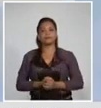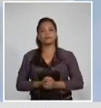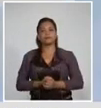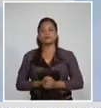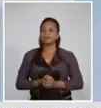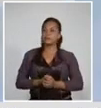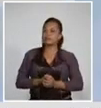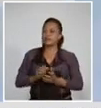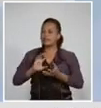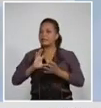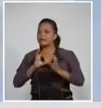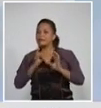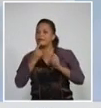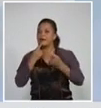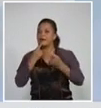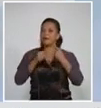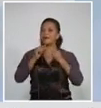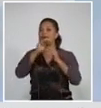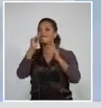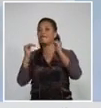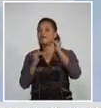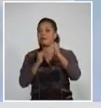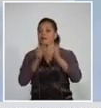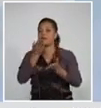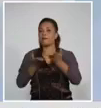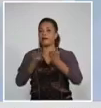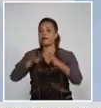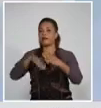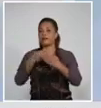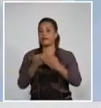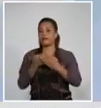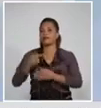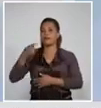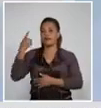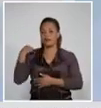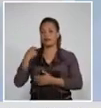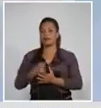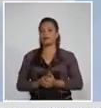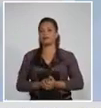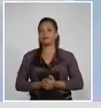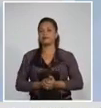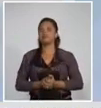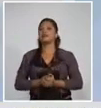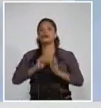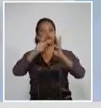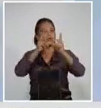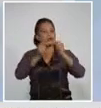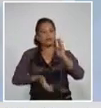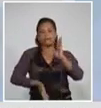discretamente inferior a la del día de ayer, 6 menos, pero es una cifra elevada,